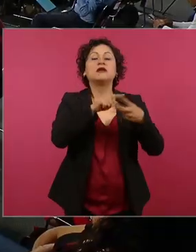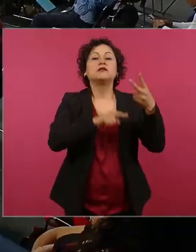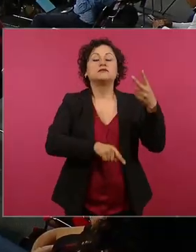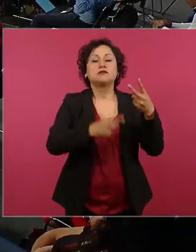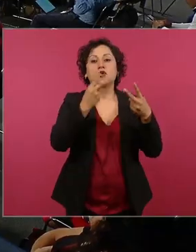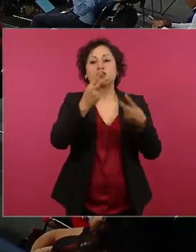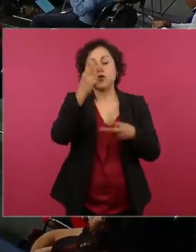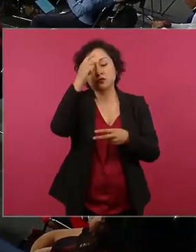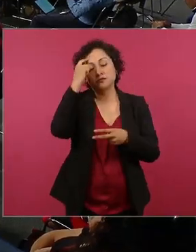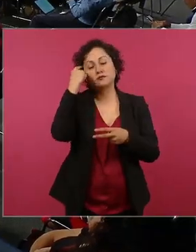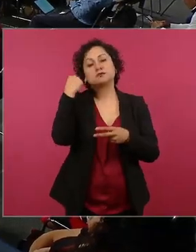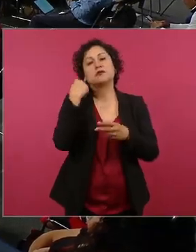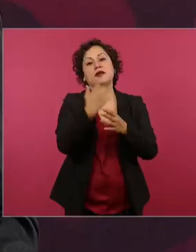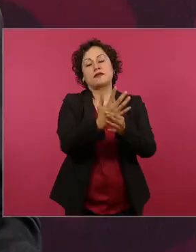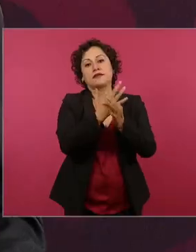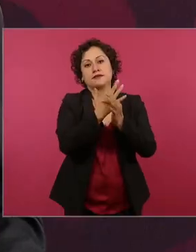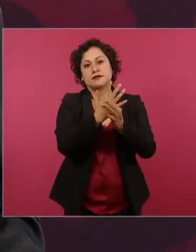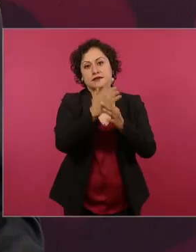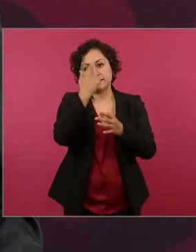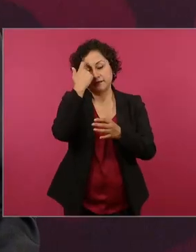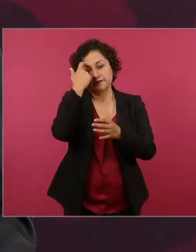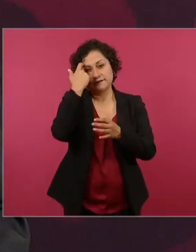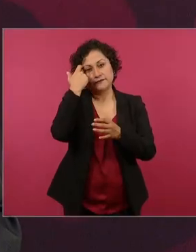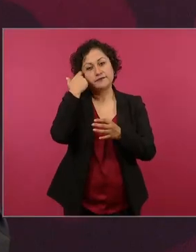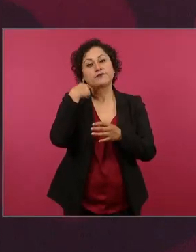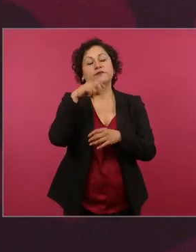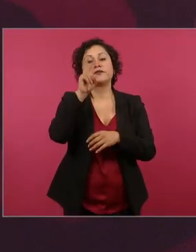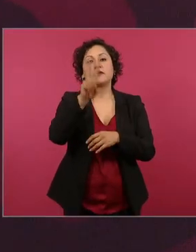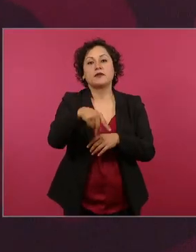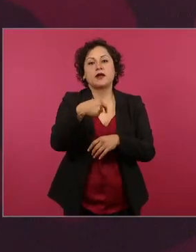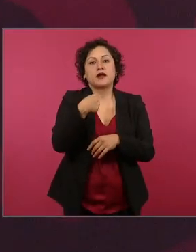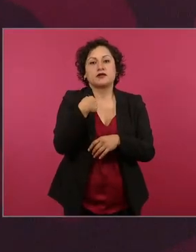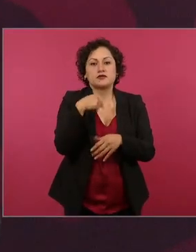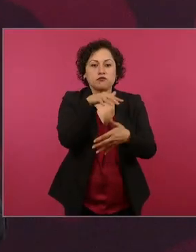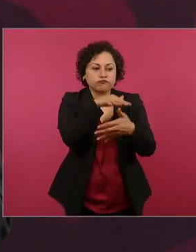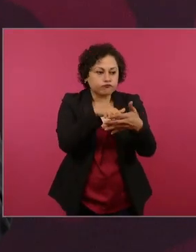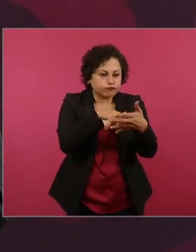y aprovecho para convocar a los historiadores